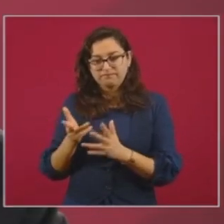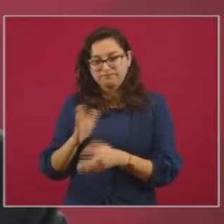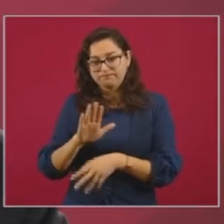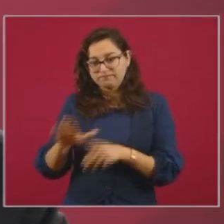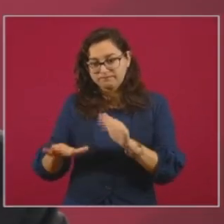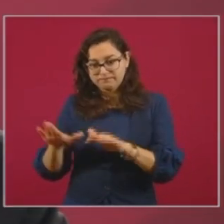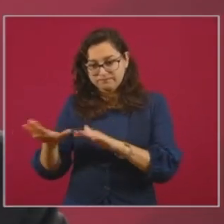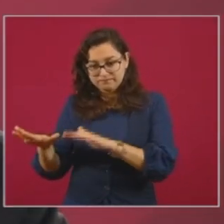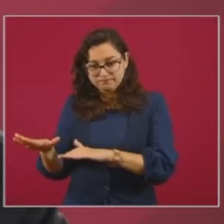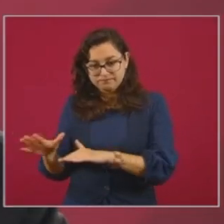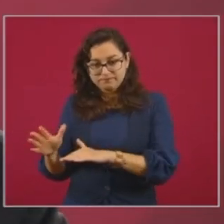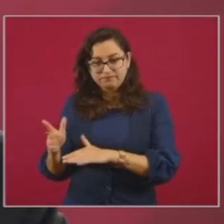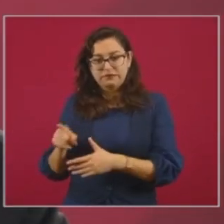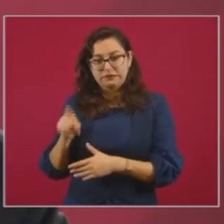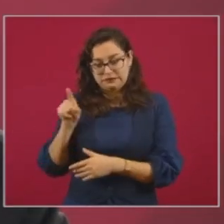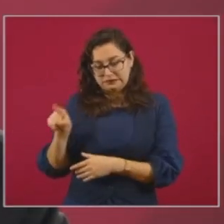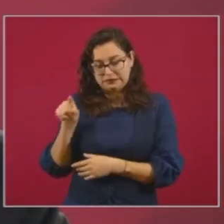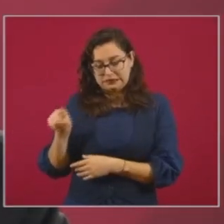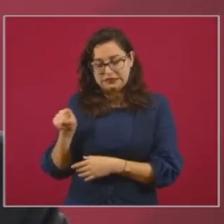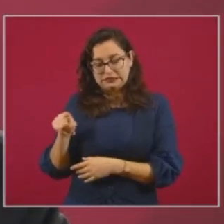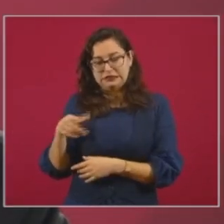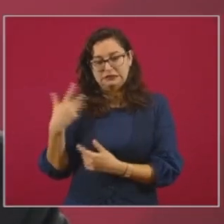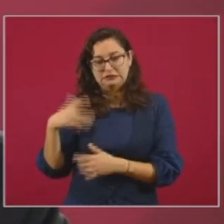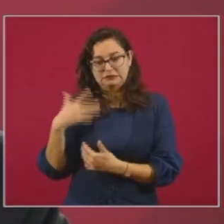en Bavispe.